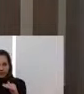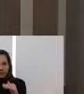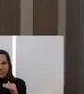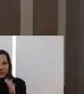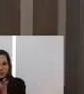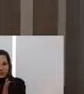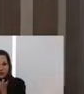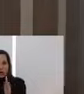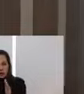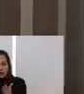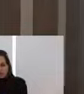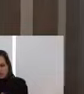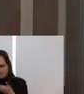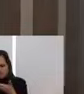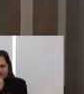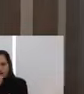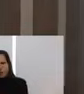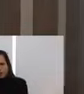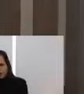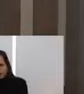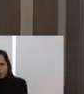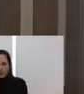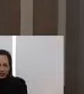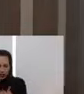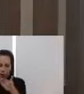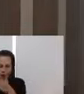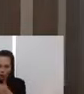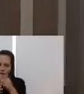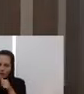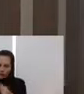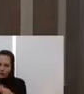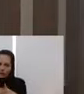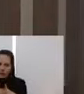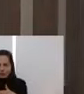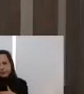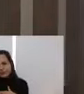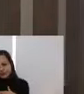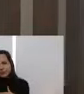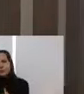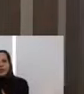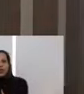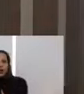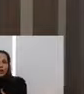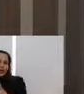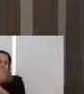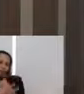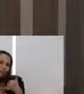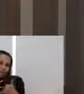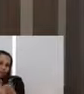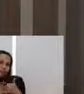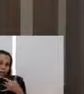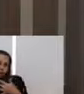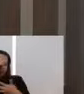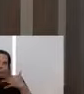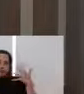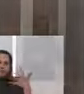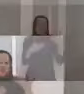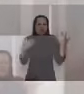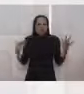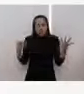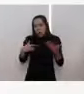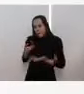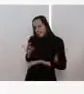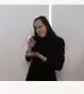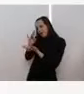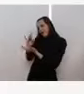dentro de la organización del gobierno colombiano todos estos retos los hemos afrontado basados en un modelo financiero